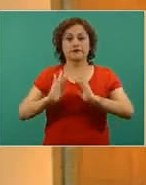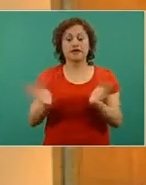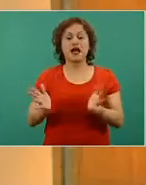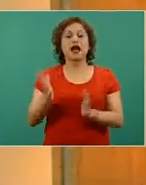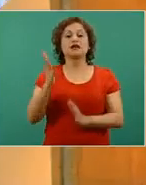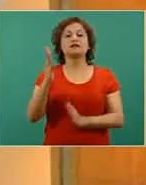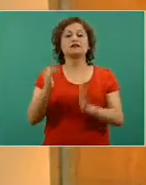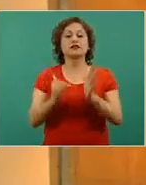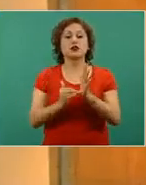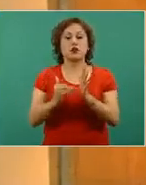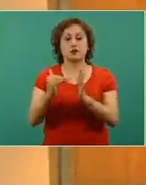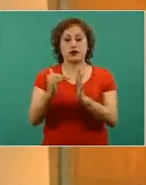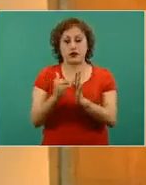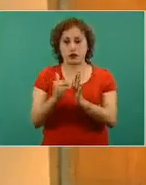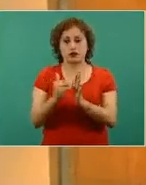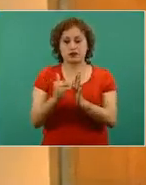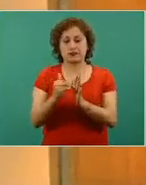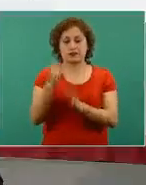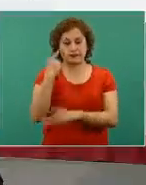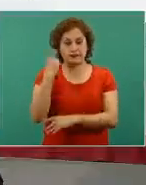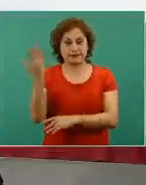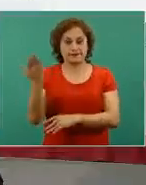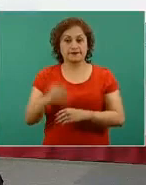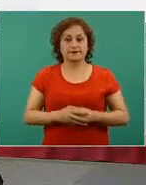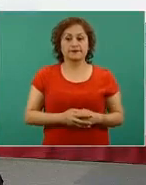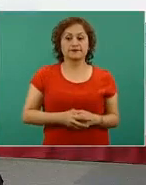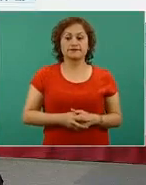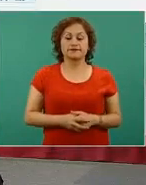millones. Tenemos, por favor, la siguiente,